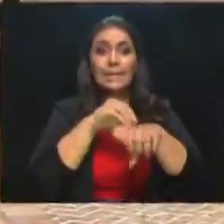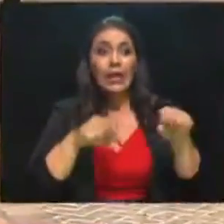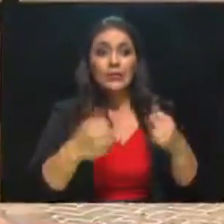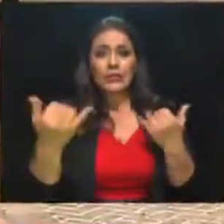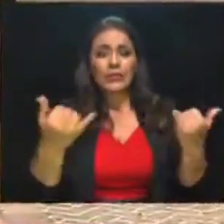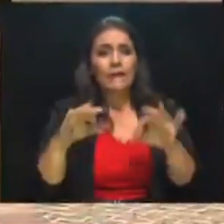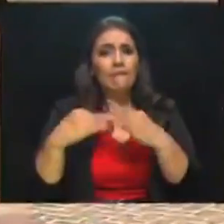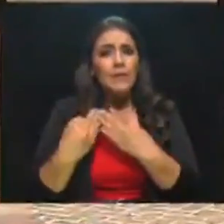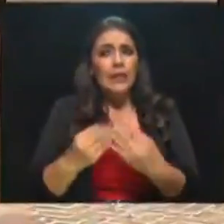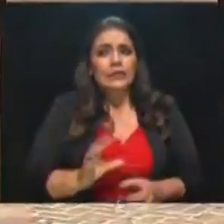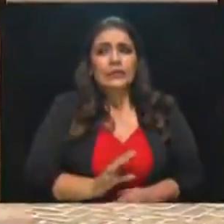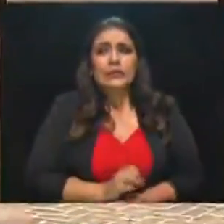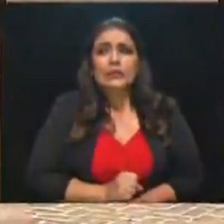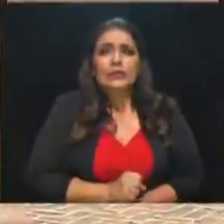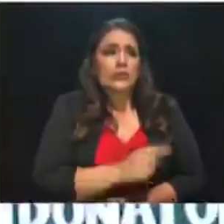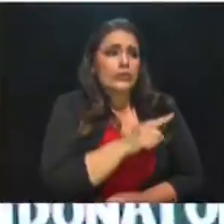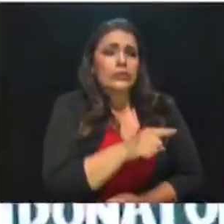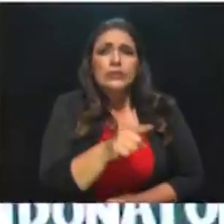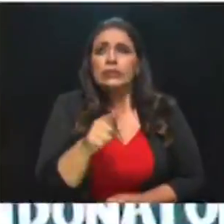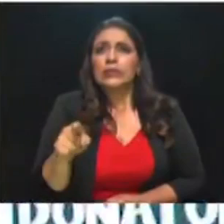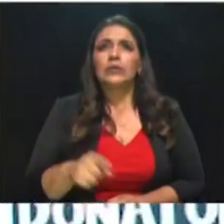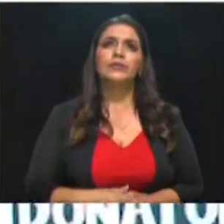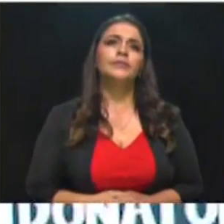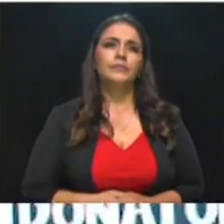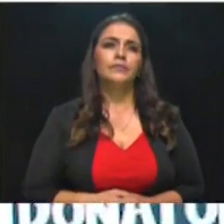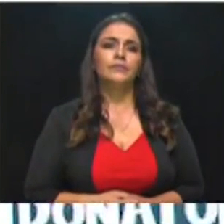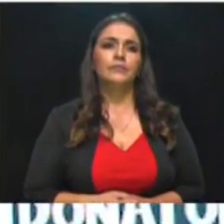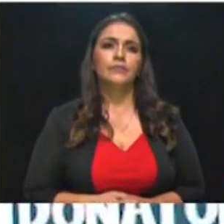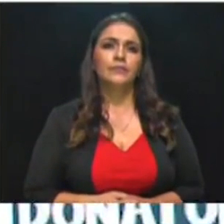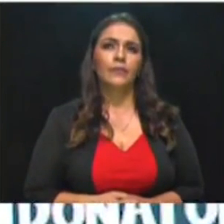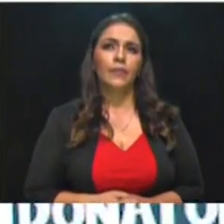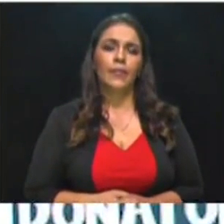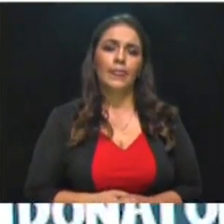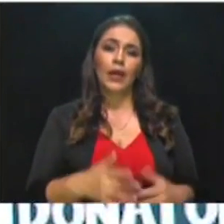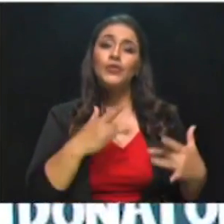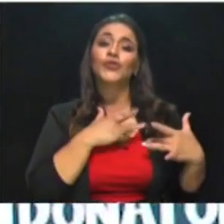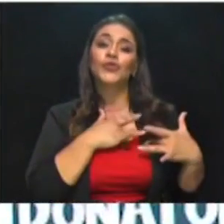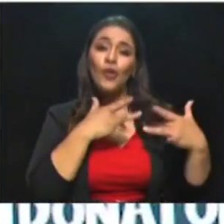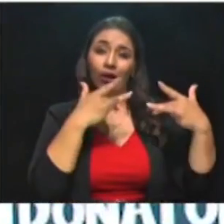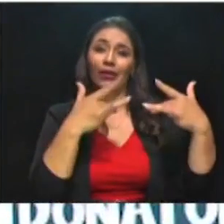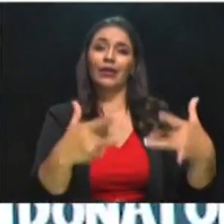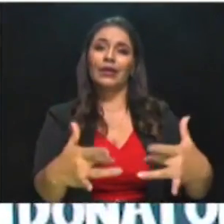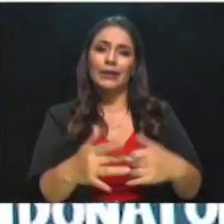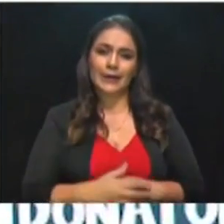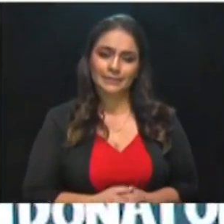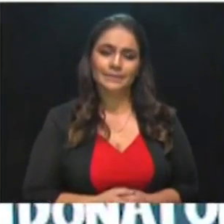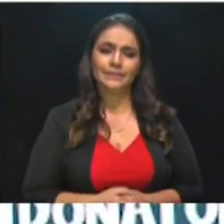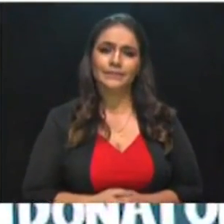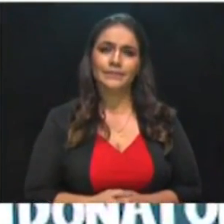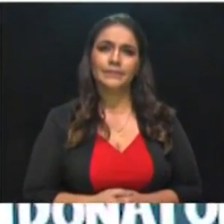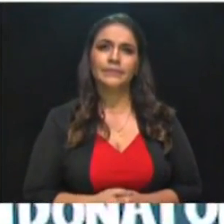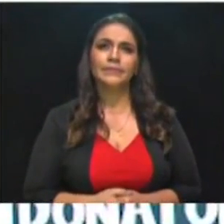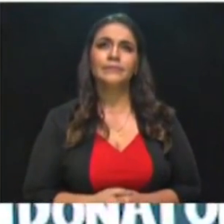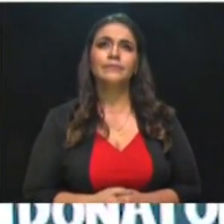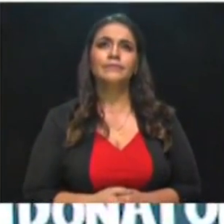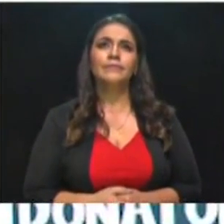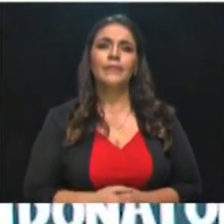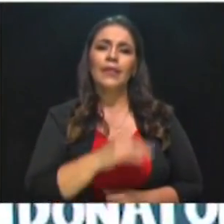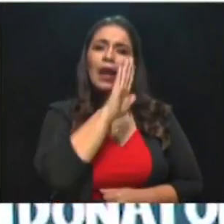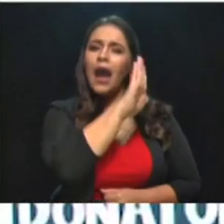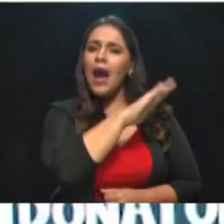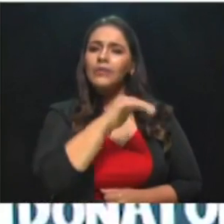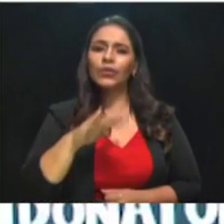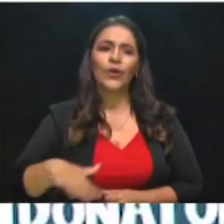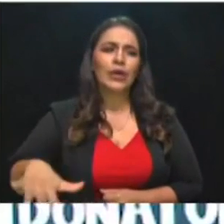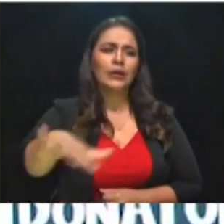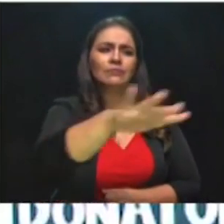están pasando mal en la cuarentena. La solidaridad ha sido una expresión en Antioquia,